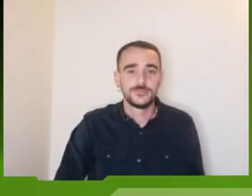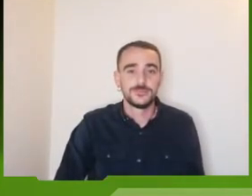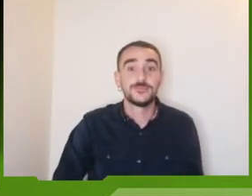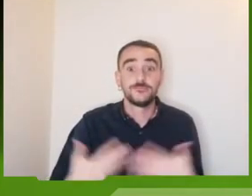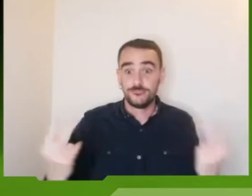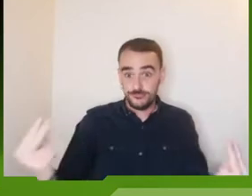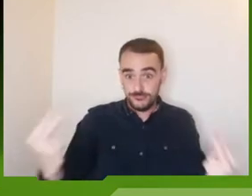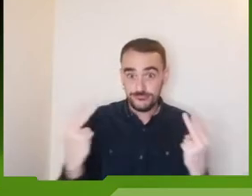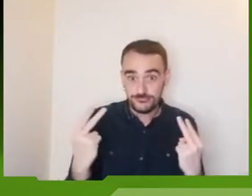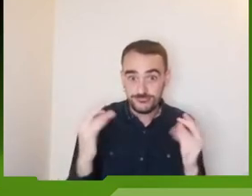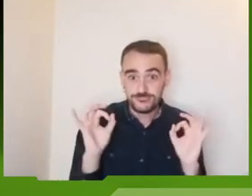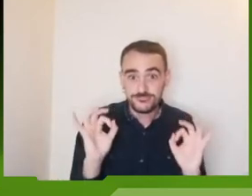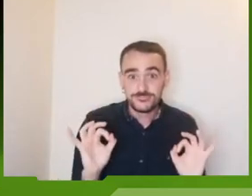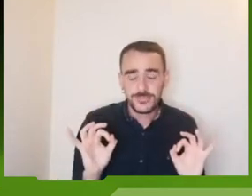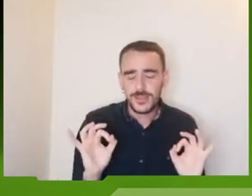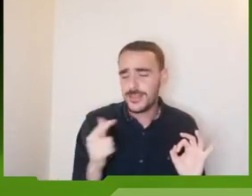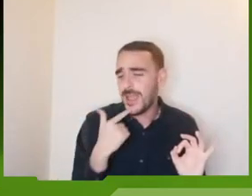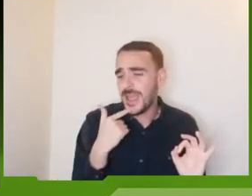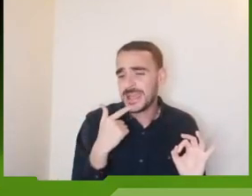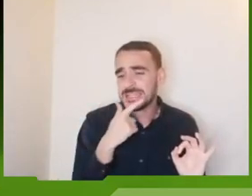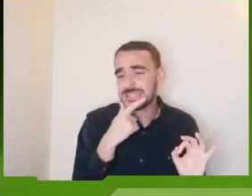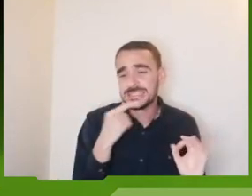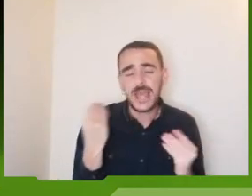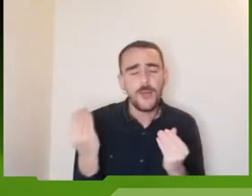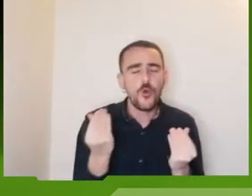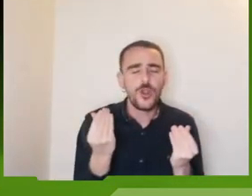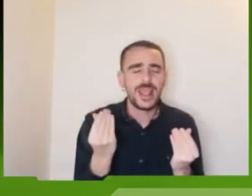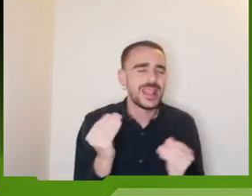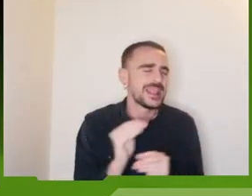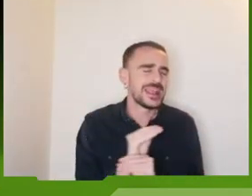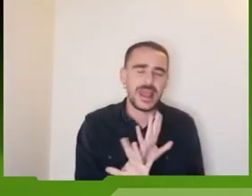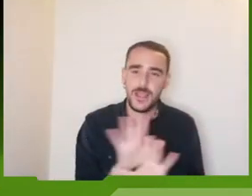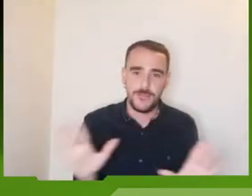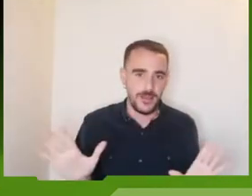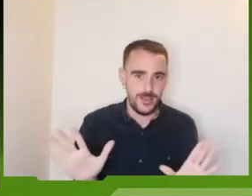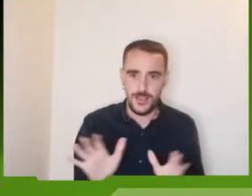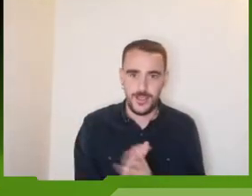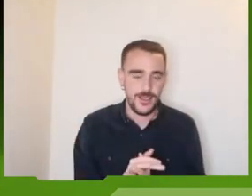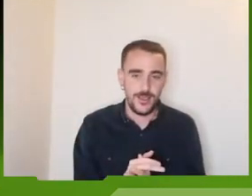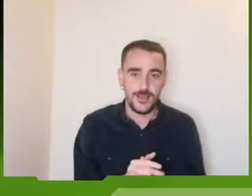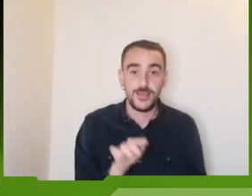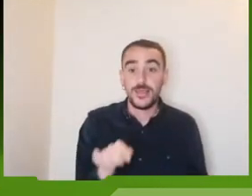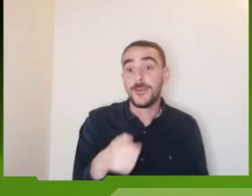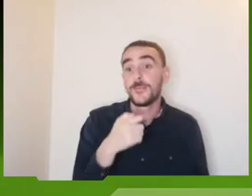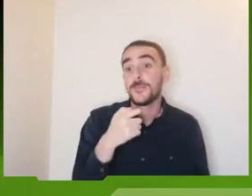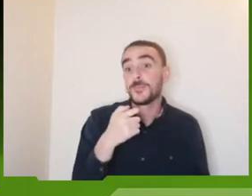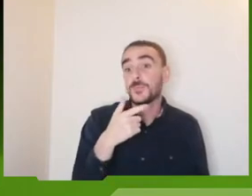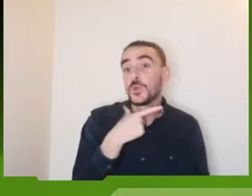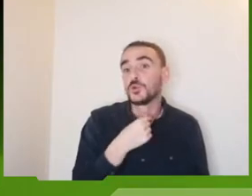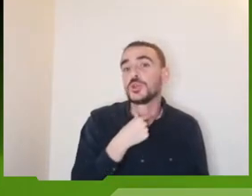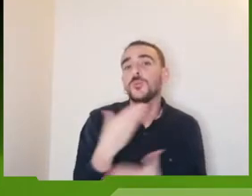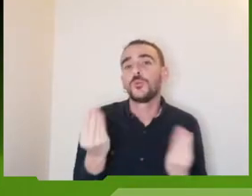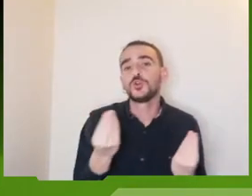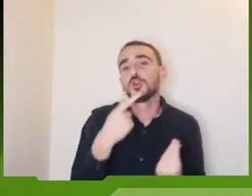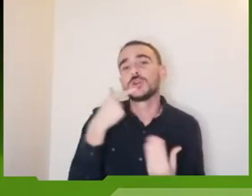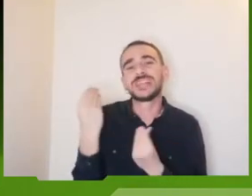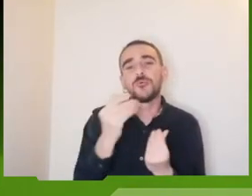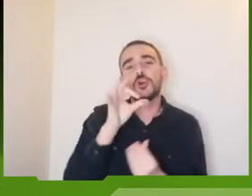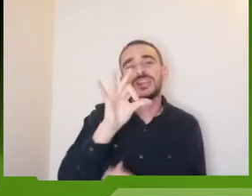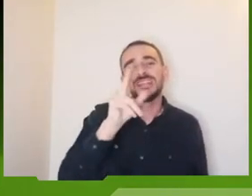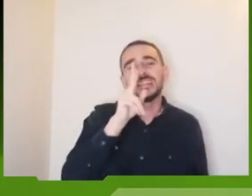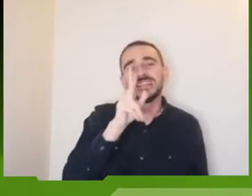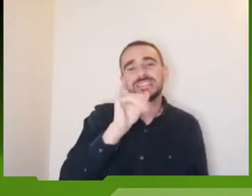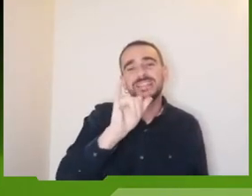Está increíble. Me encanta el gusto a shiitake. Como es la seta que sabe más fuerte de las tres que he